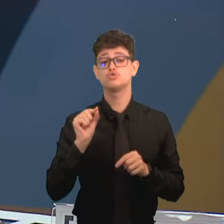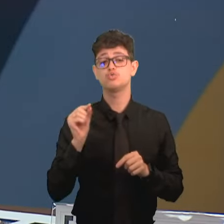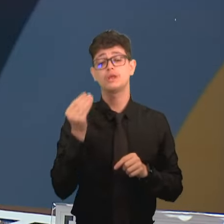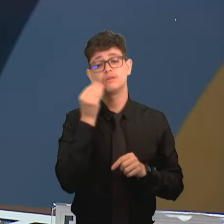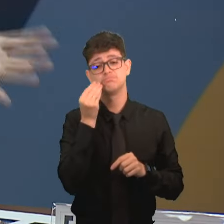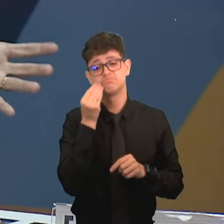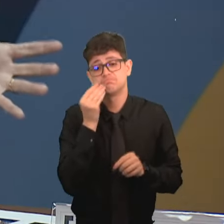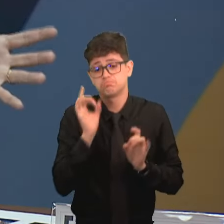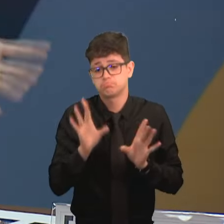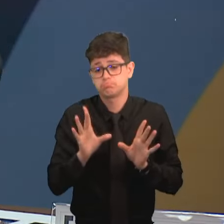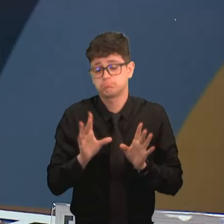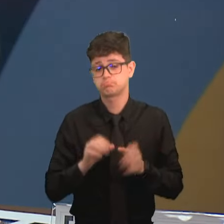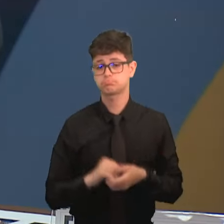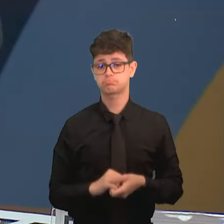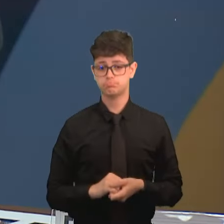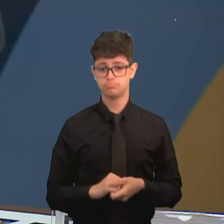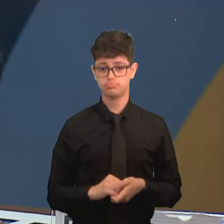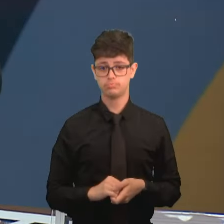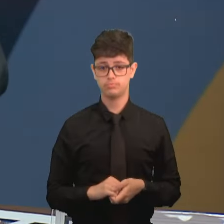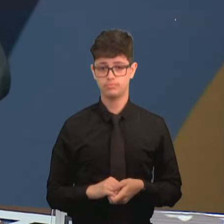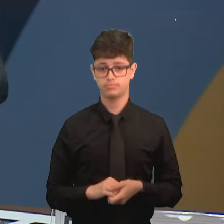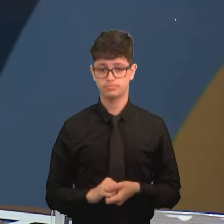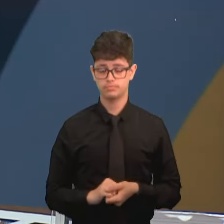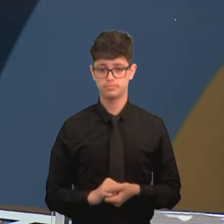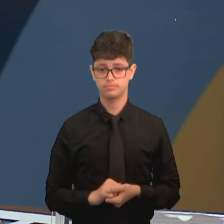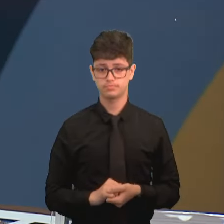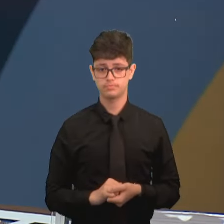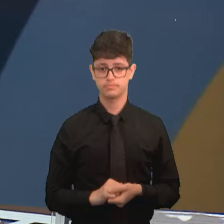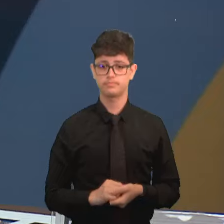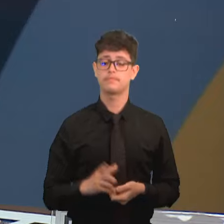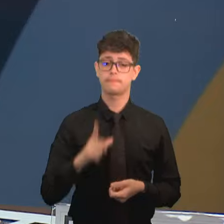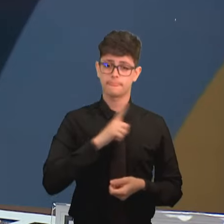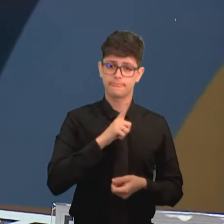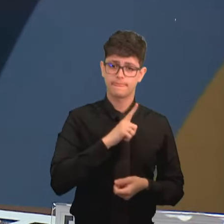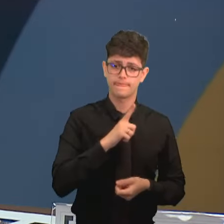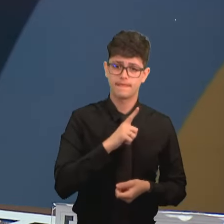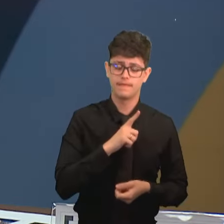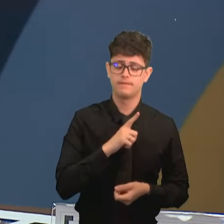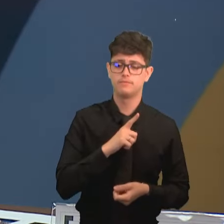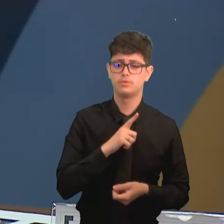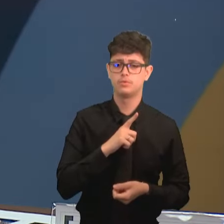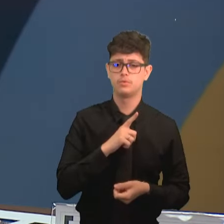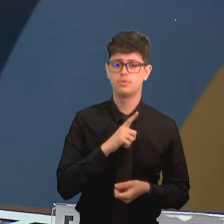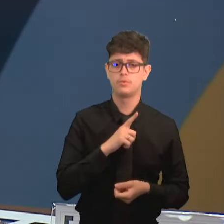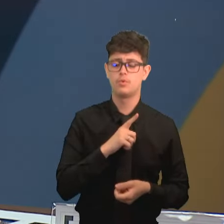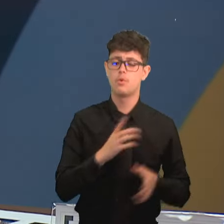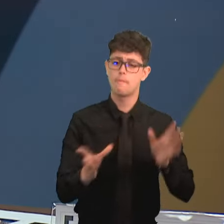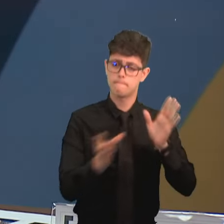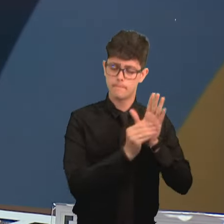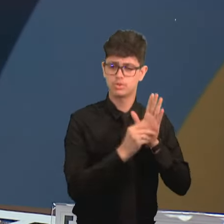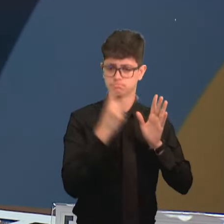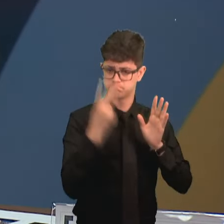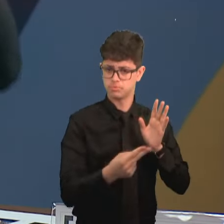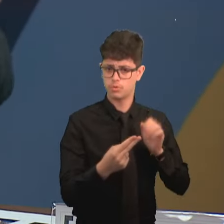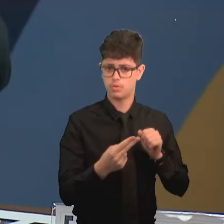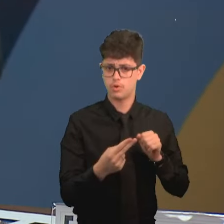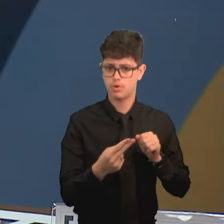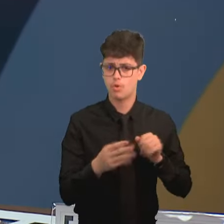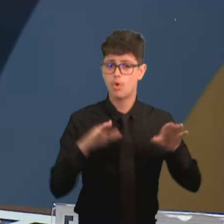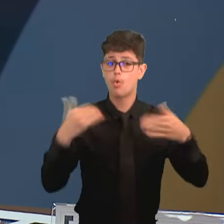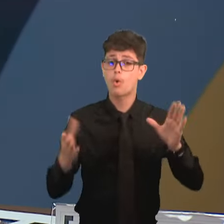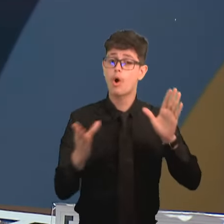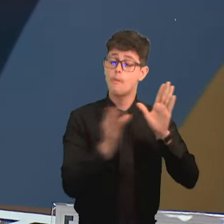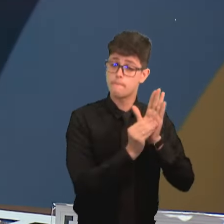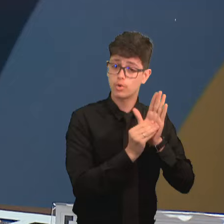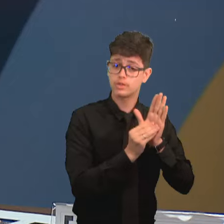hicimos la siguiente prueba. Usamos exactamente el mismo tipo de modelo y